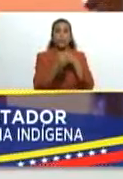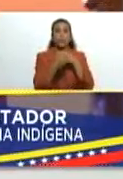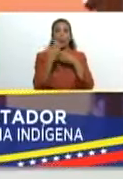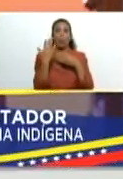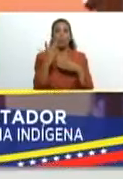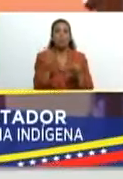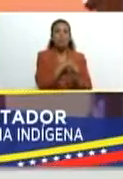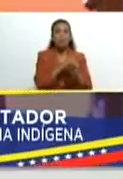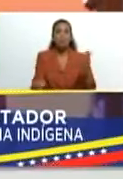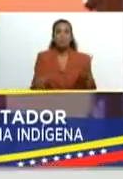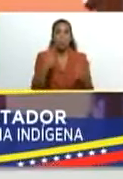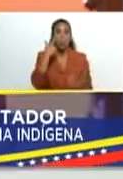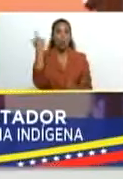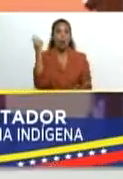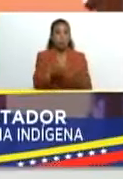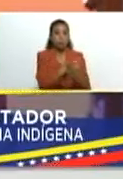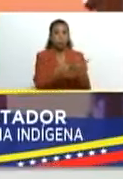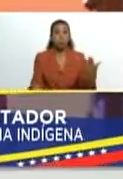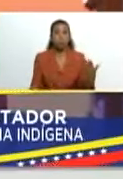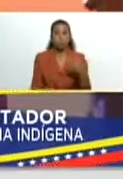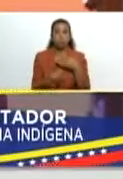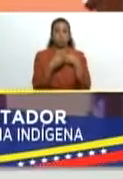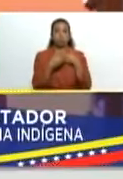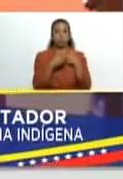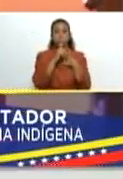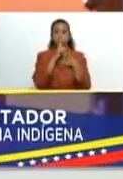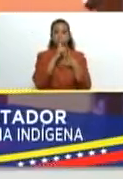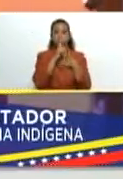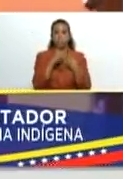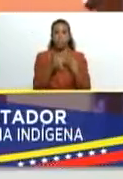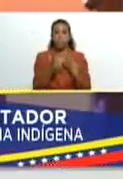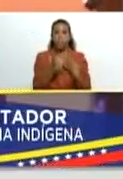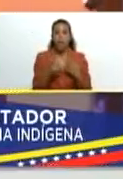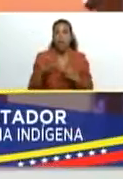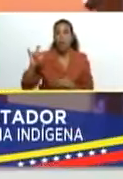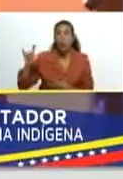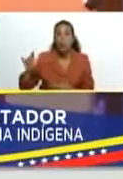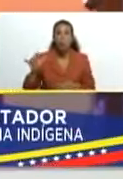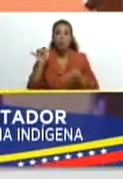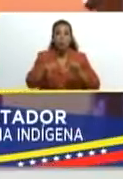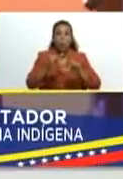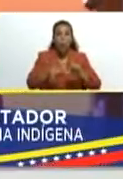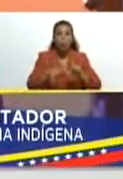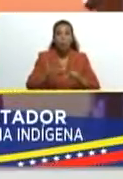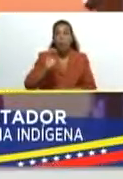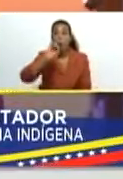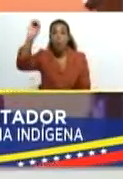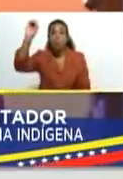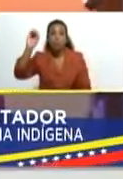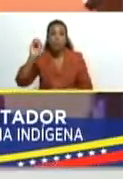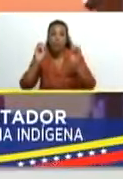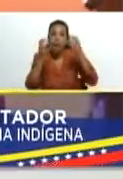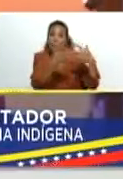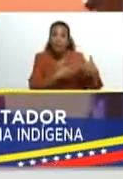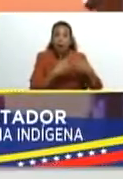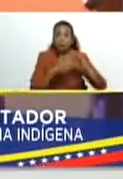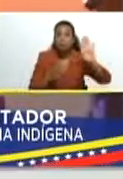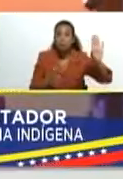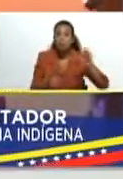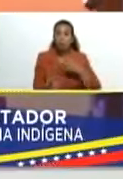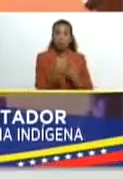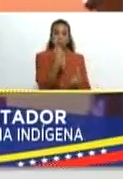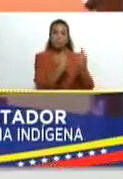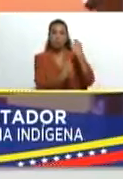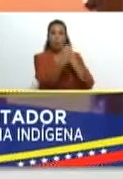nos vetan. Es impresionante el veto, la censura que nos aplican en las redes sociales occidentales. Ellos las